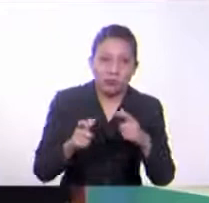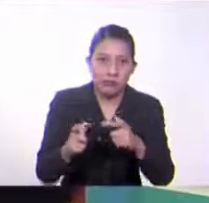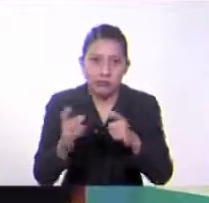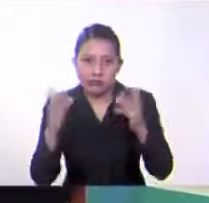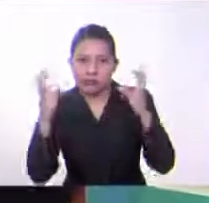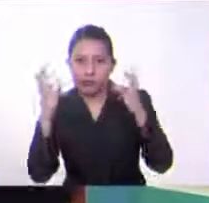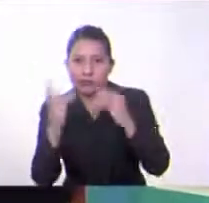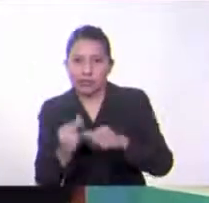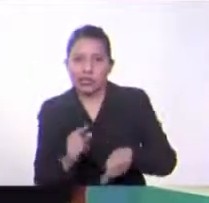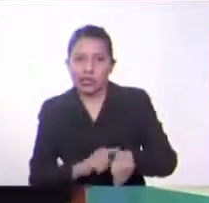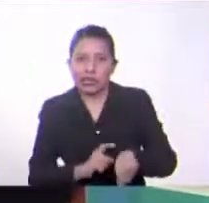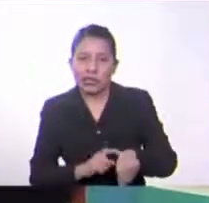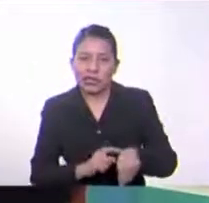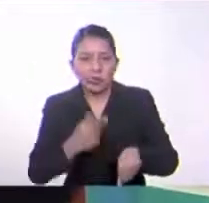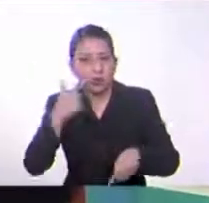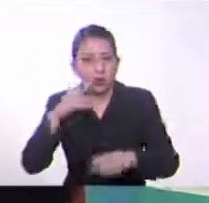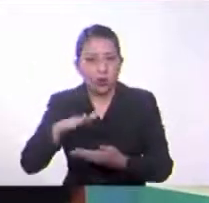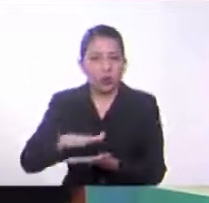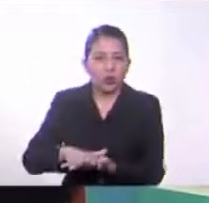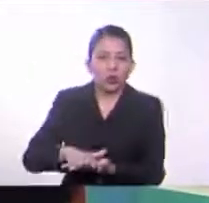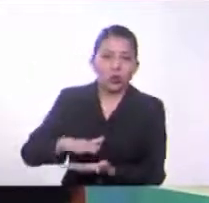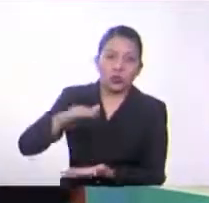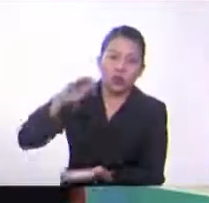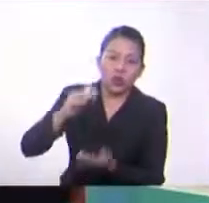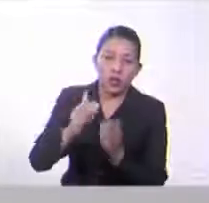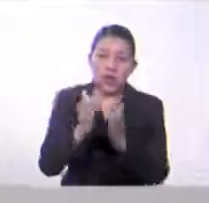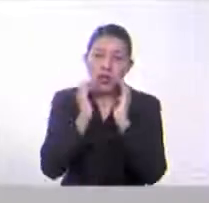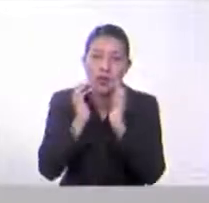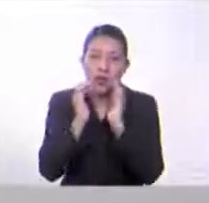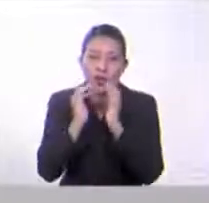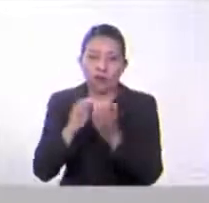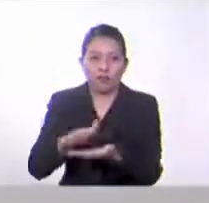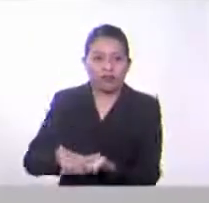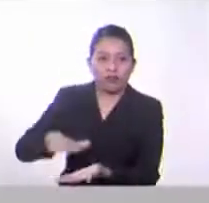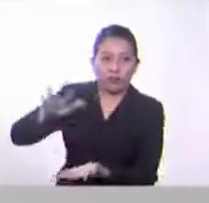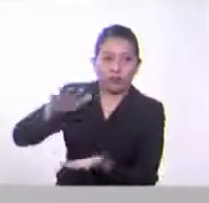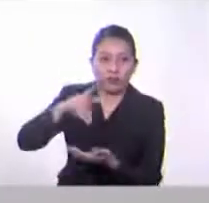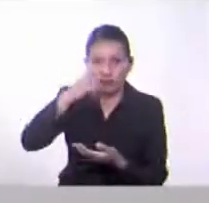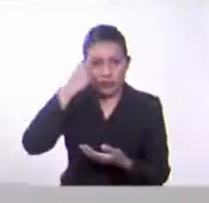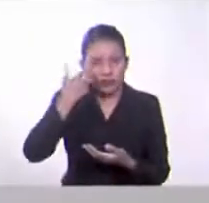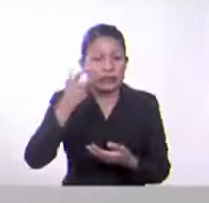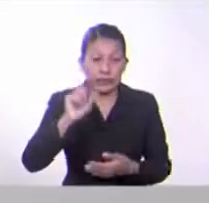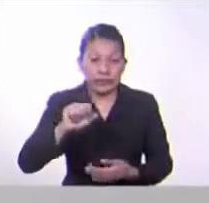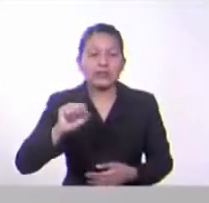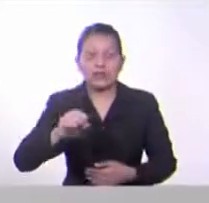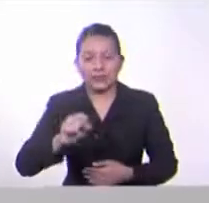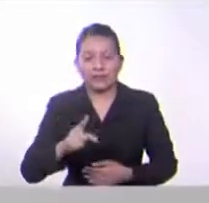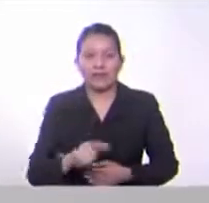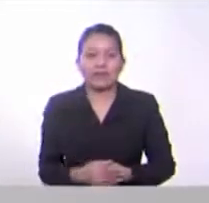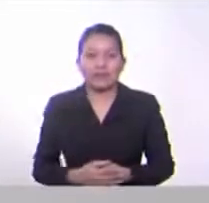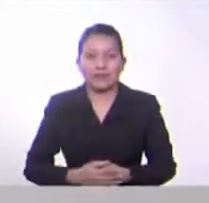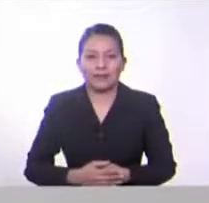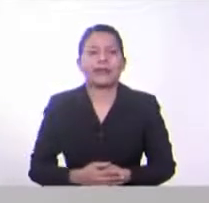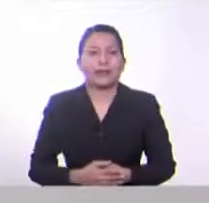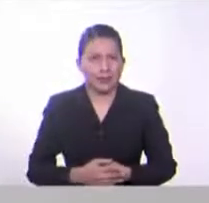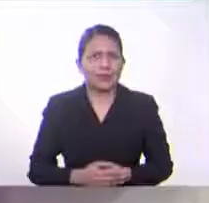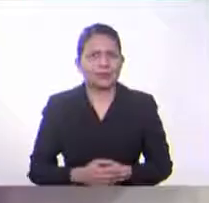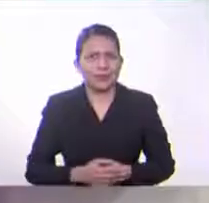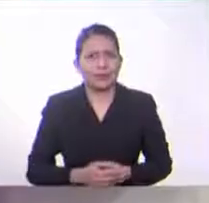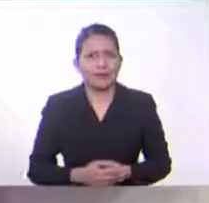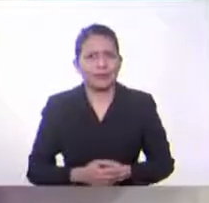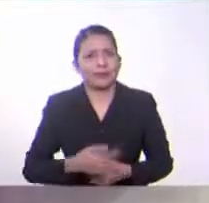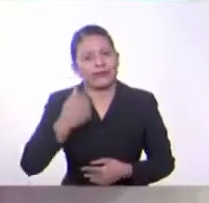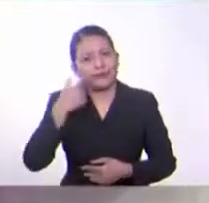el tiempo que se tardaría la pila de Alejandra en llenarse. ¿Qué creen? ¡Sí! Pues yo digo que sí, suponiendo que